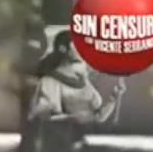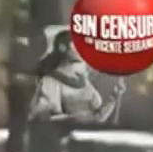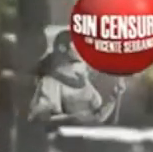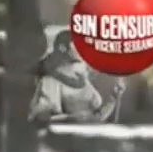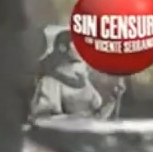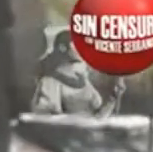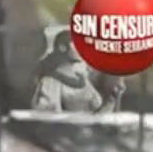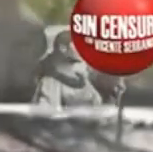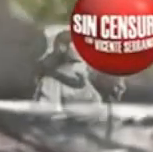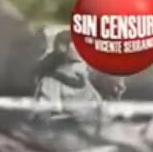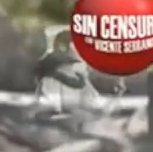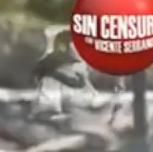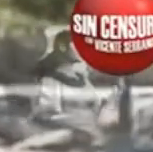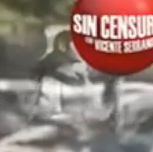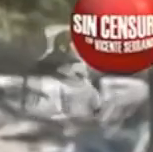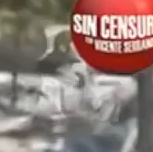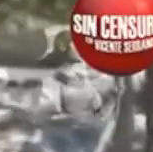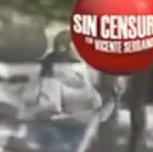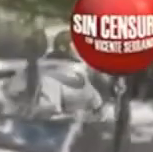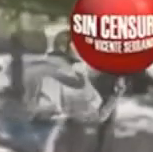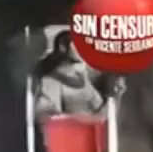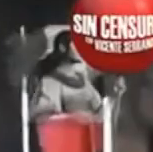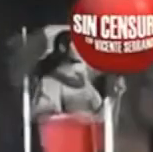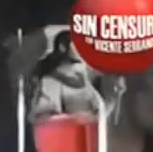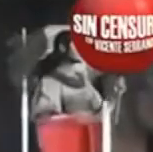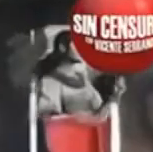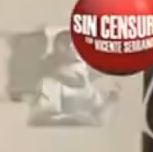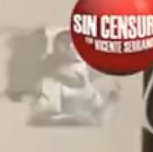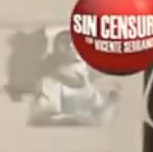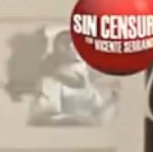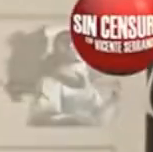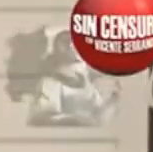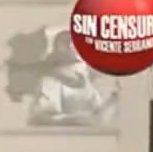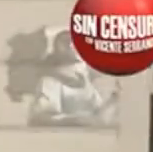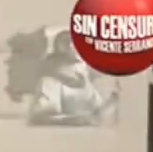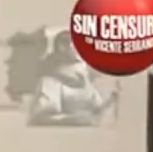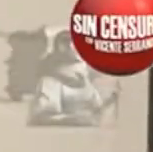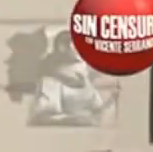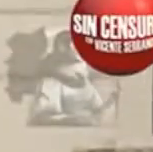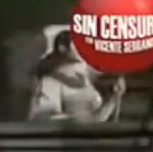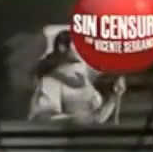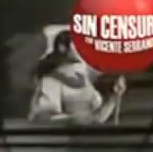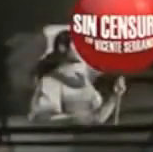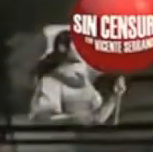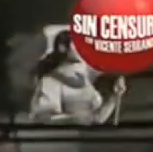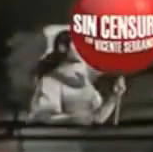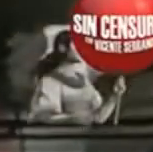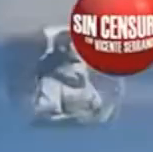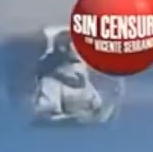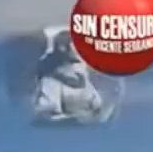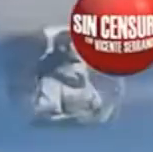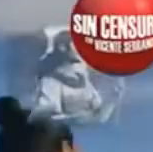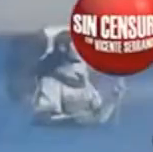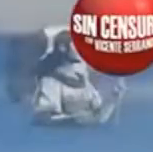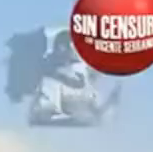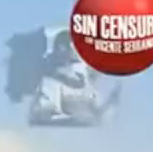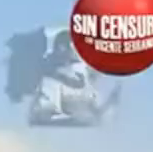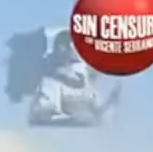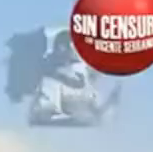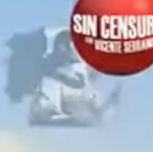los problemas y las injusticias ancestrales, y sería la base de la felicidad social.